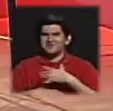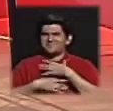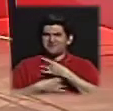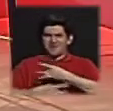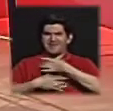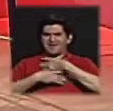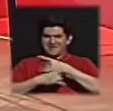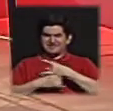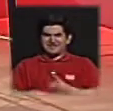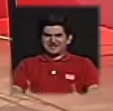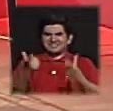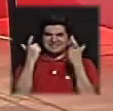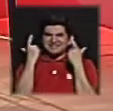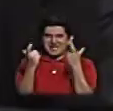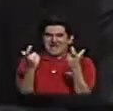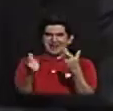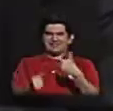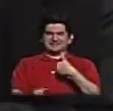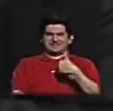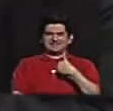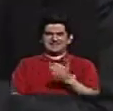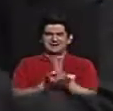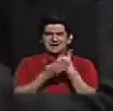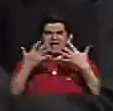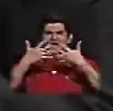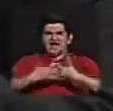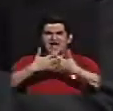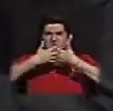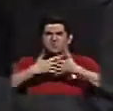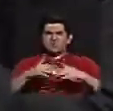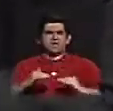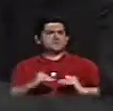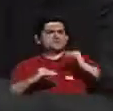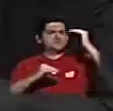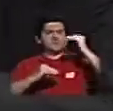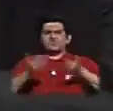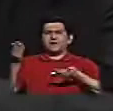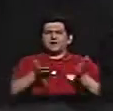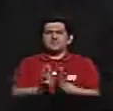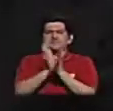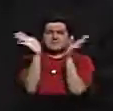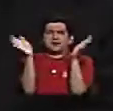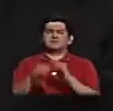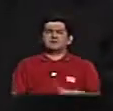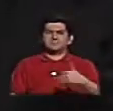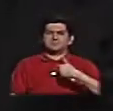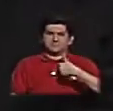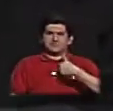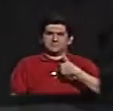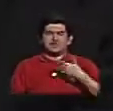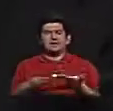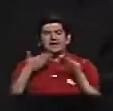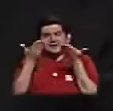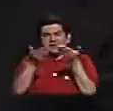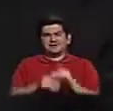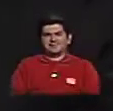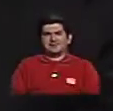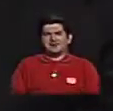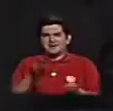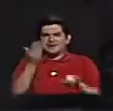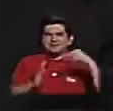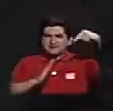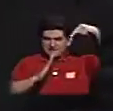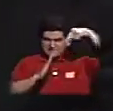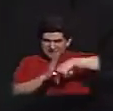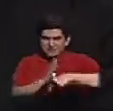interés, del lucro de algunas empresas por encima del servicio público que se tiene que prestar. Un poco para andar más en